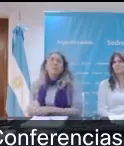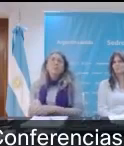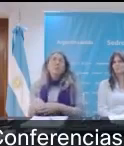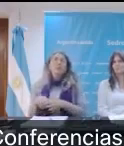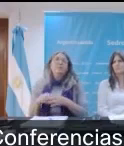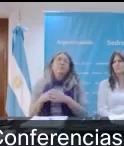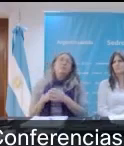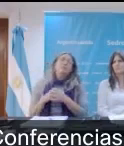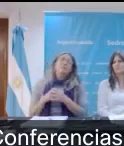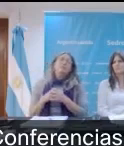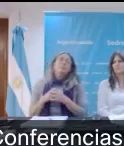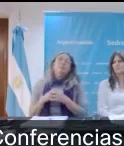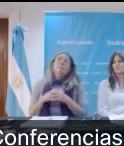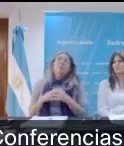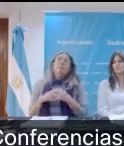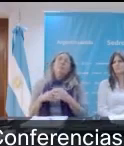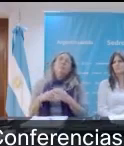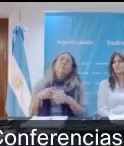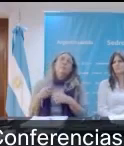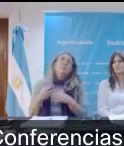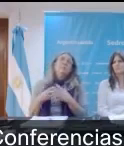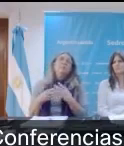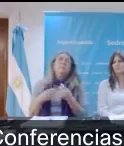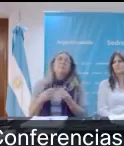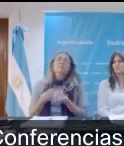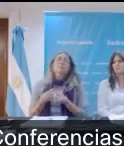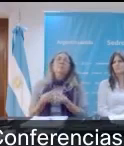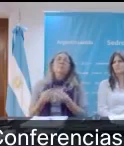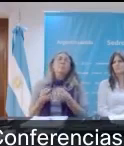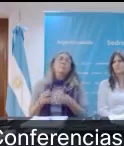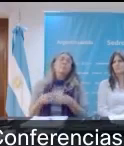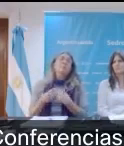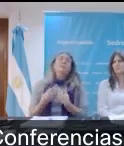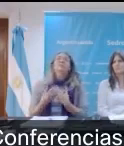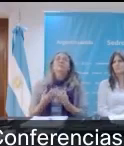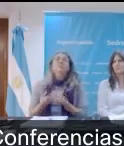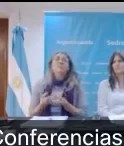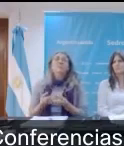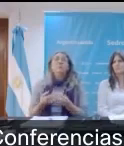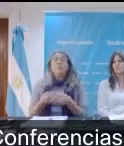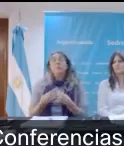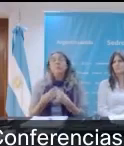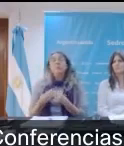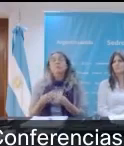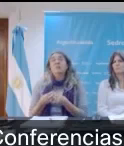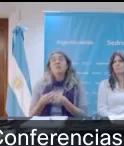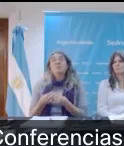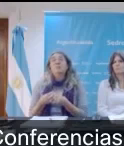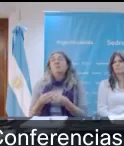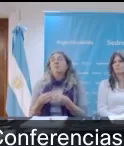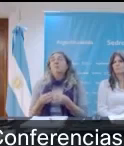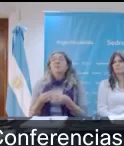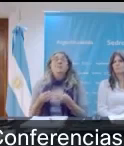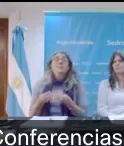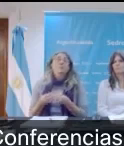mediano, largo plazo. Bueno, acá vemos también mucho dinamismo porque aparecen sustancias nuevas,